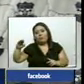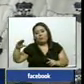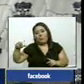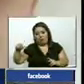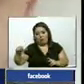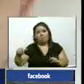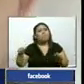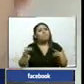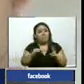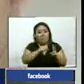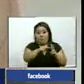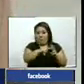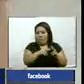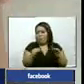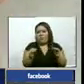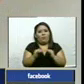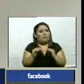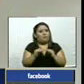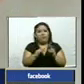igual manera, esta persona